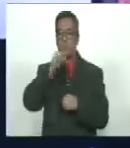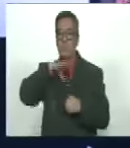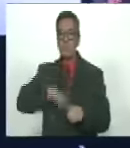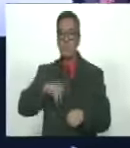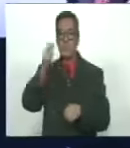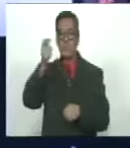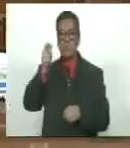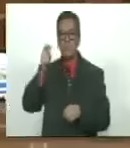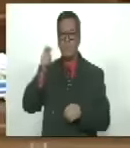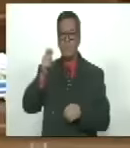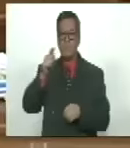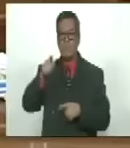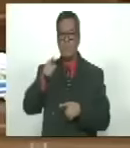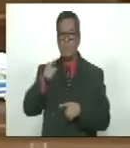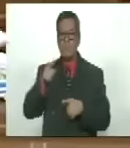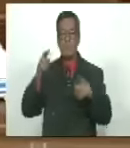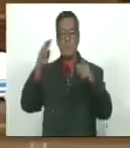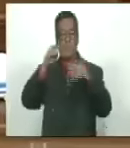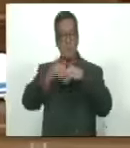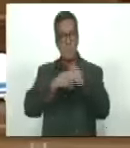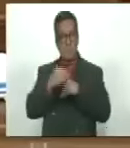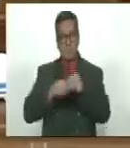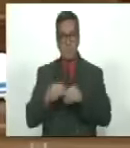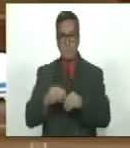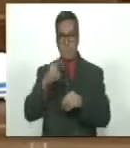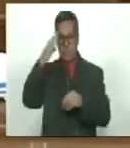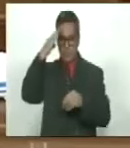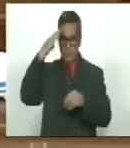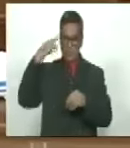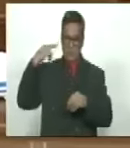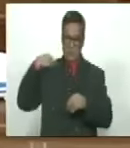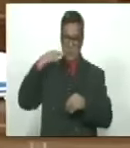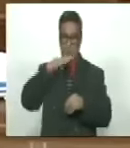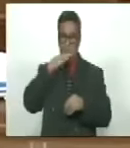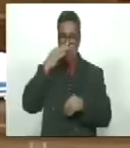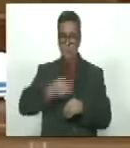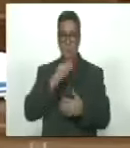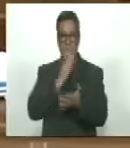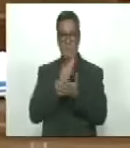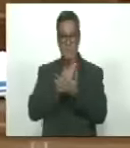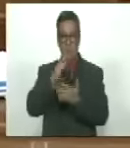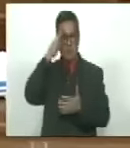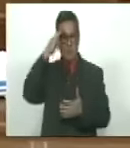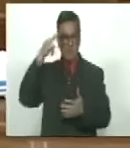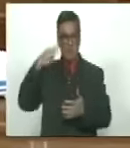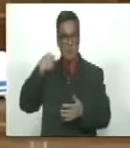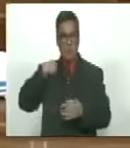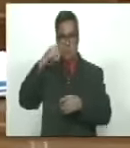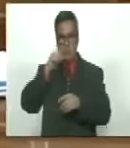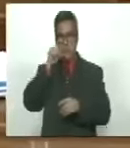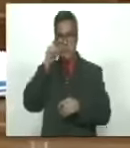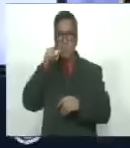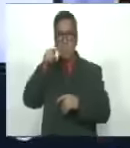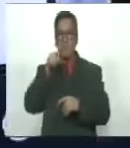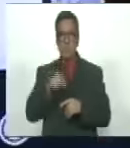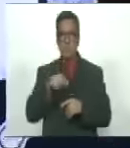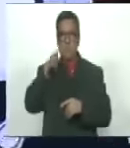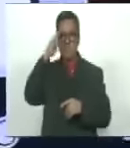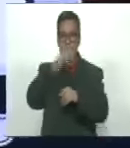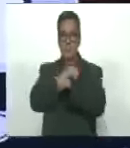histórica tarea que te ha correspondido. Orgulloso, siempre orgulloso, y nuestra admiración por usted, mi mayor